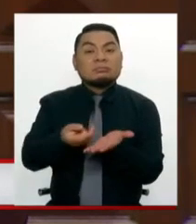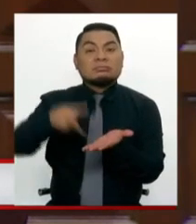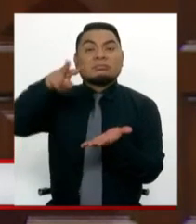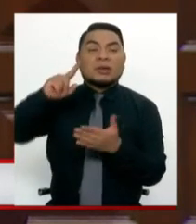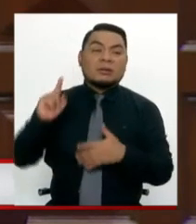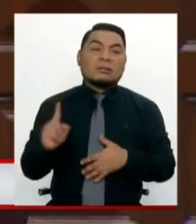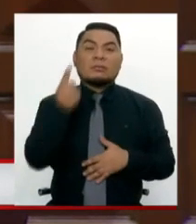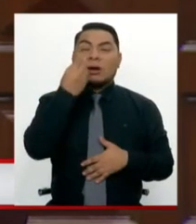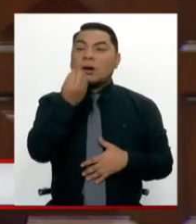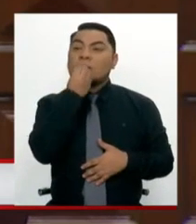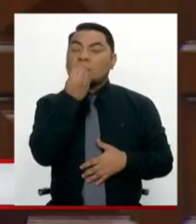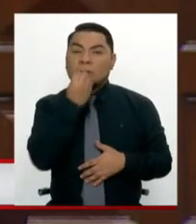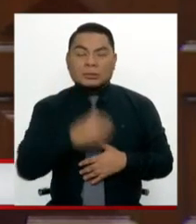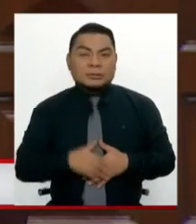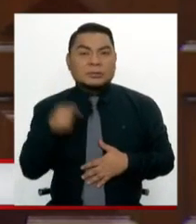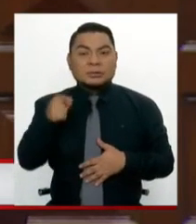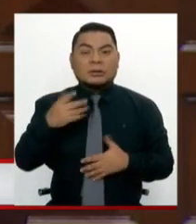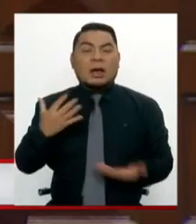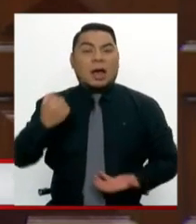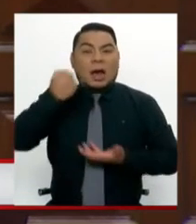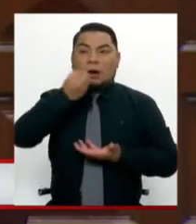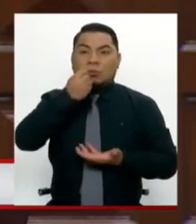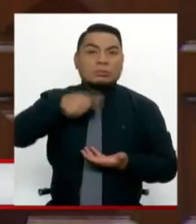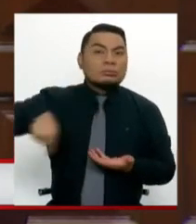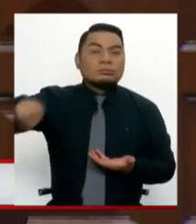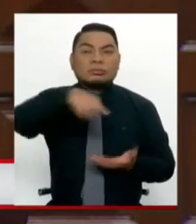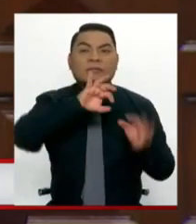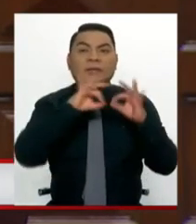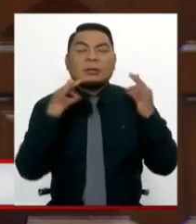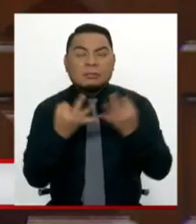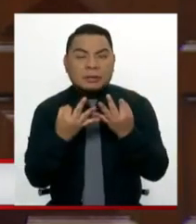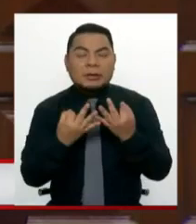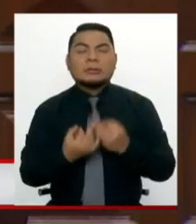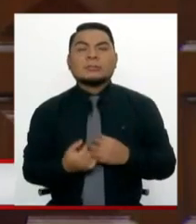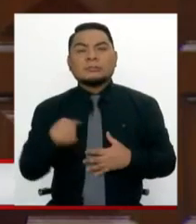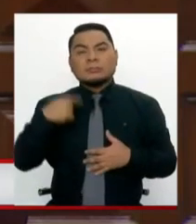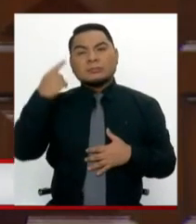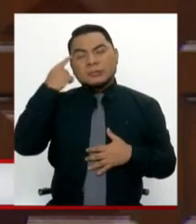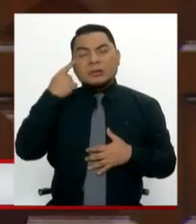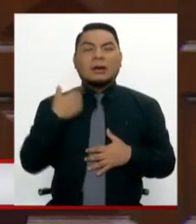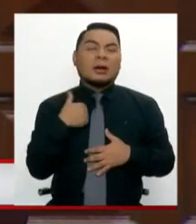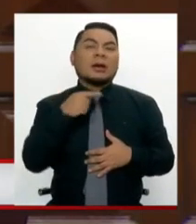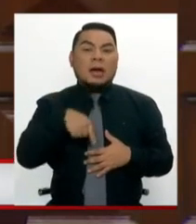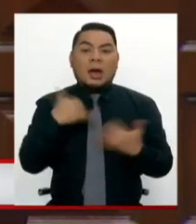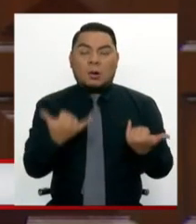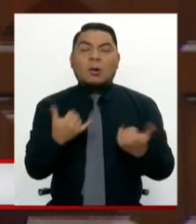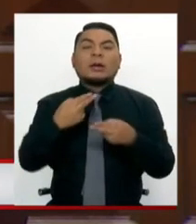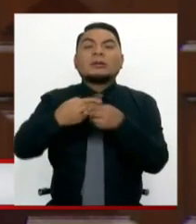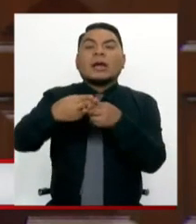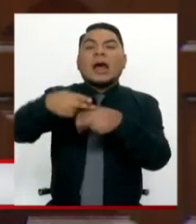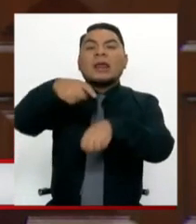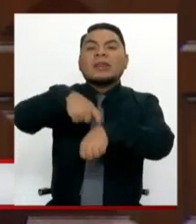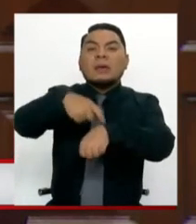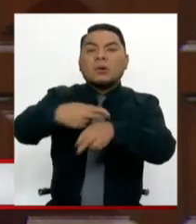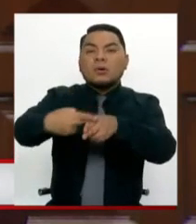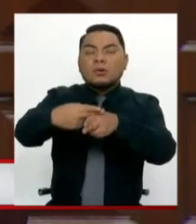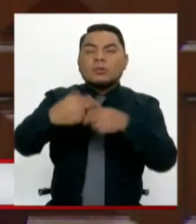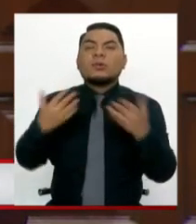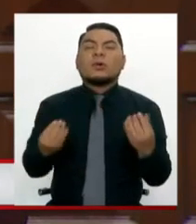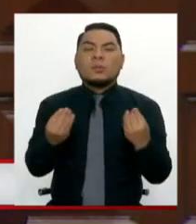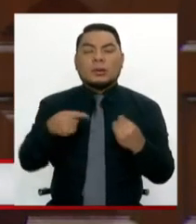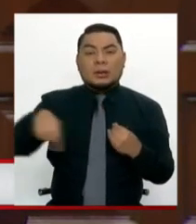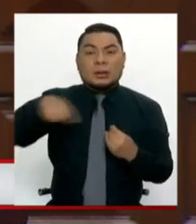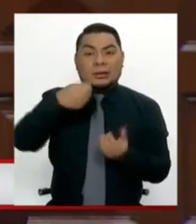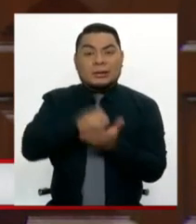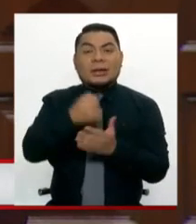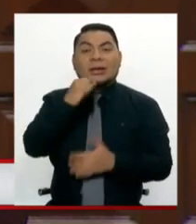los principales alimentos de la canasta básica familiar, se anexó temporalmente del